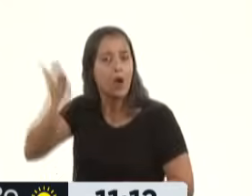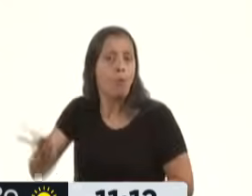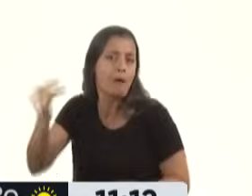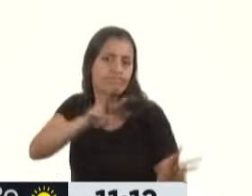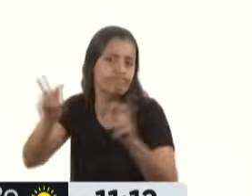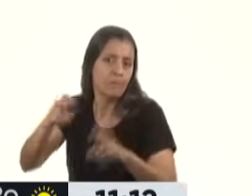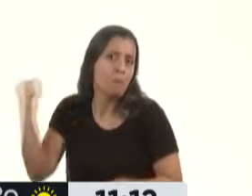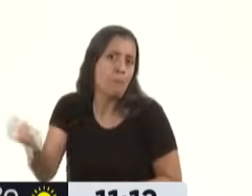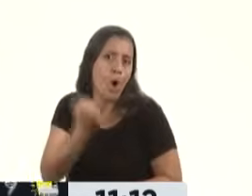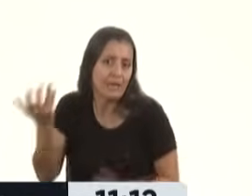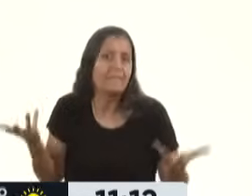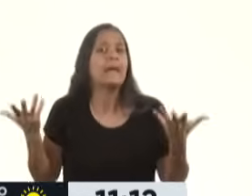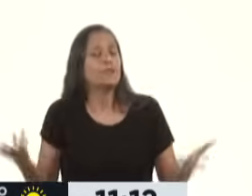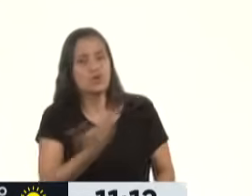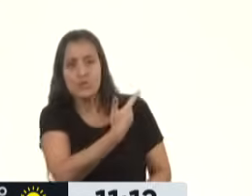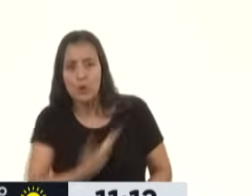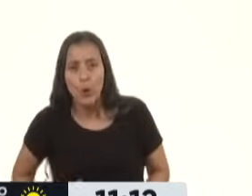el gobierno evalúa